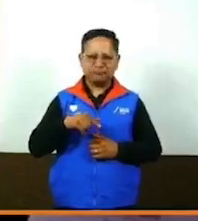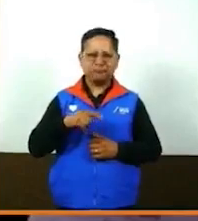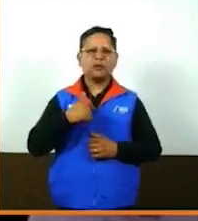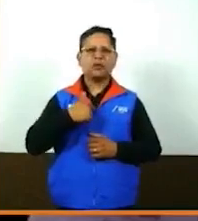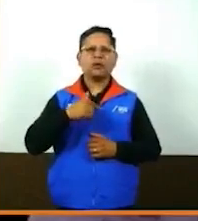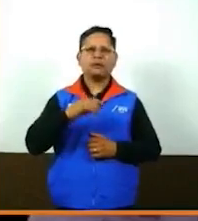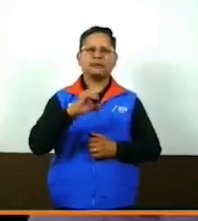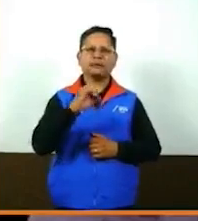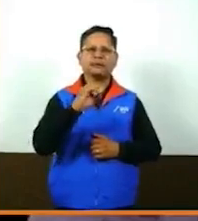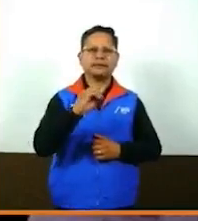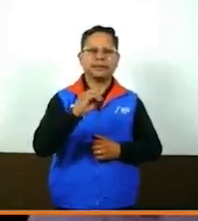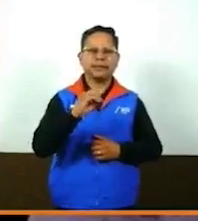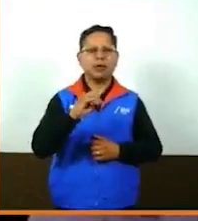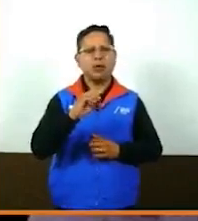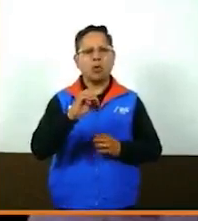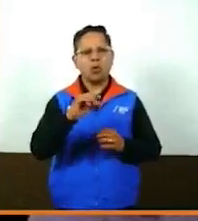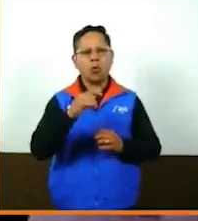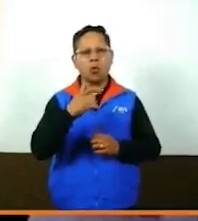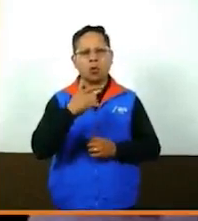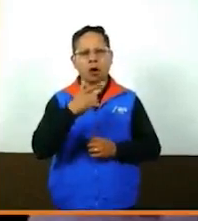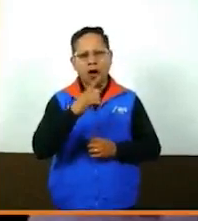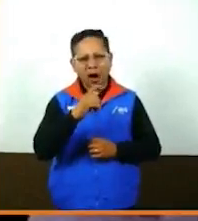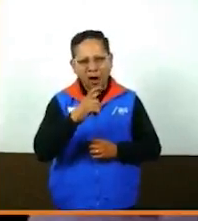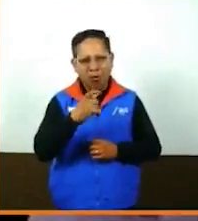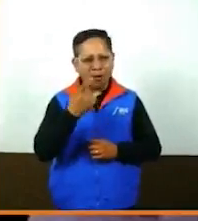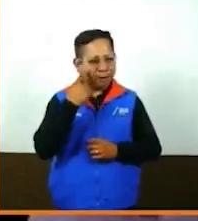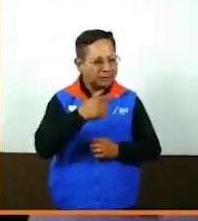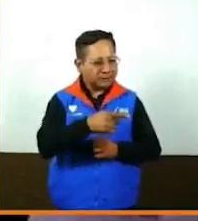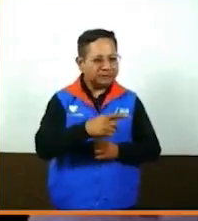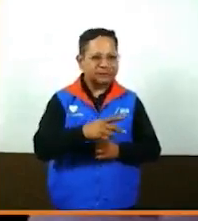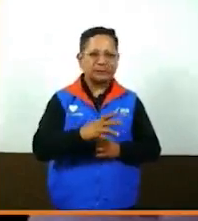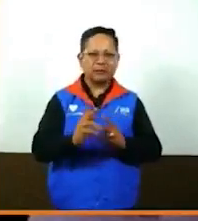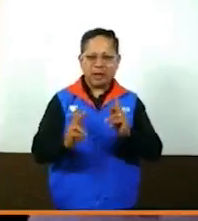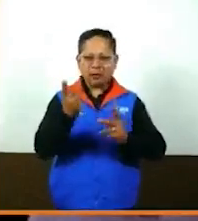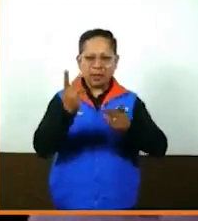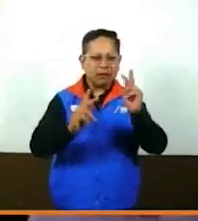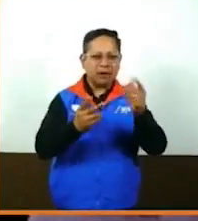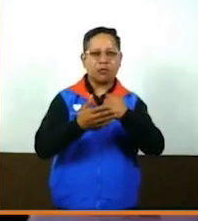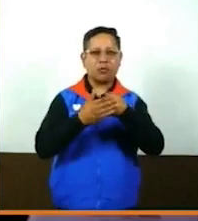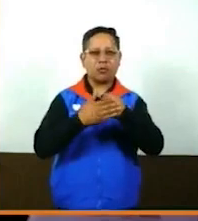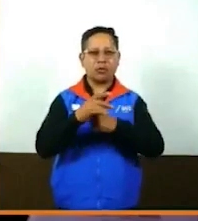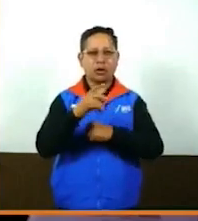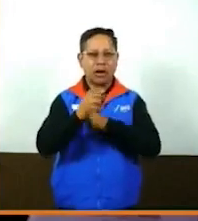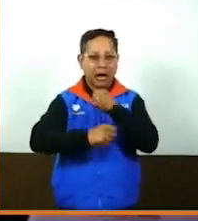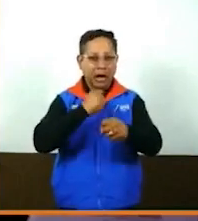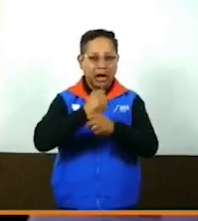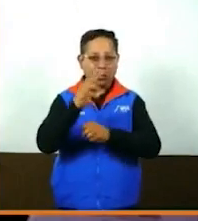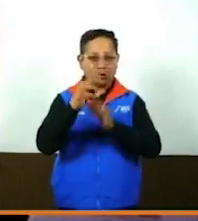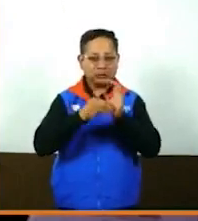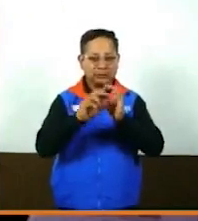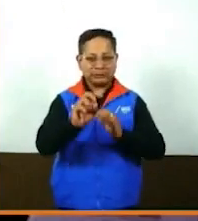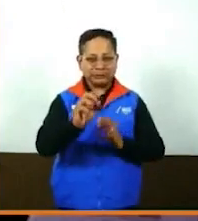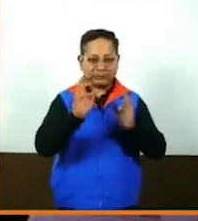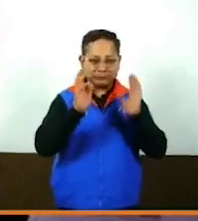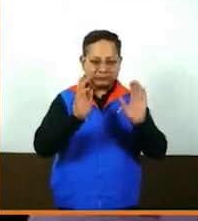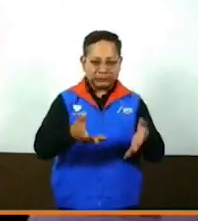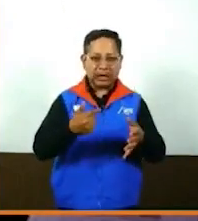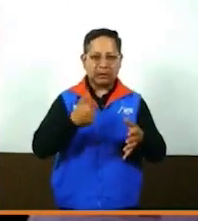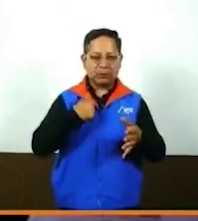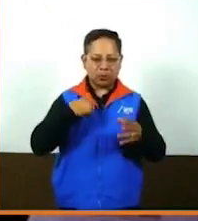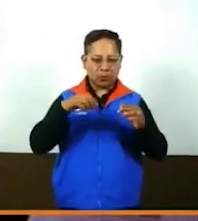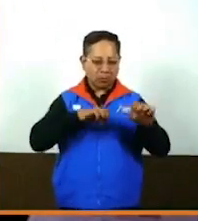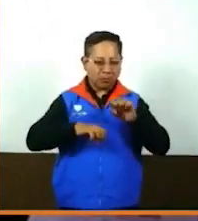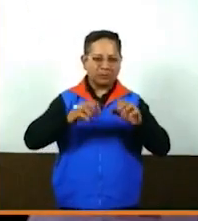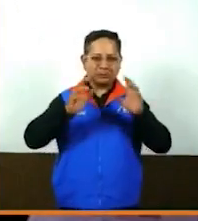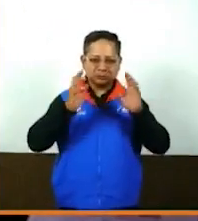emisiones cero, o consumo de agua cero, miren, todas mis plantas, hice el compromiso para el 2030, como muchas empresas lo hemos hecho, y en ese